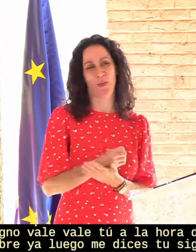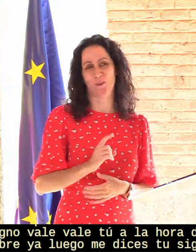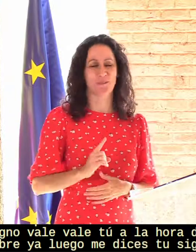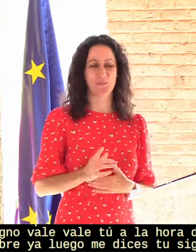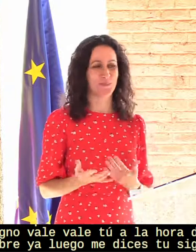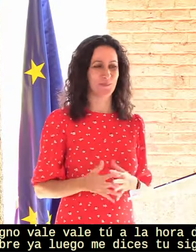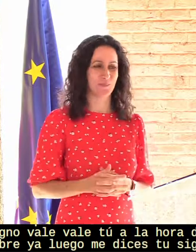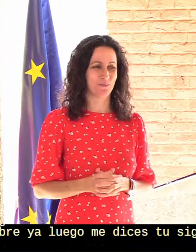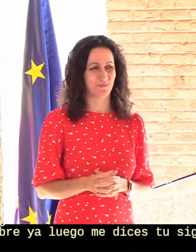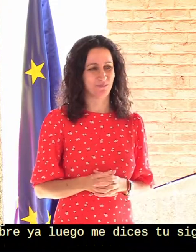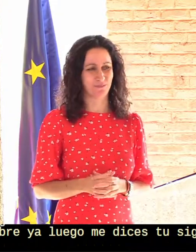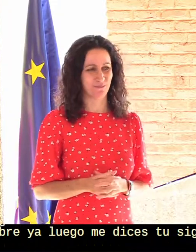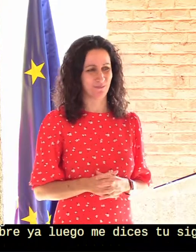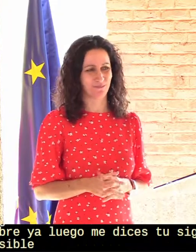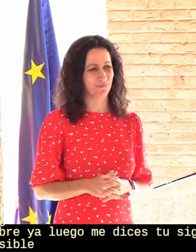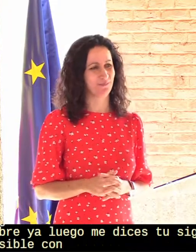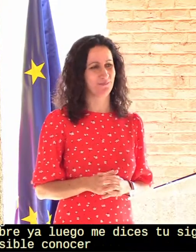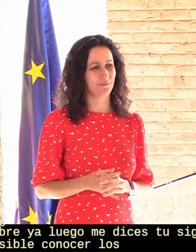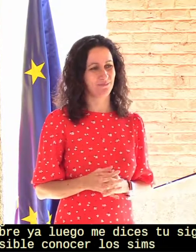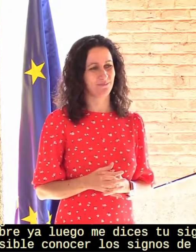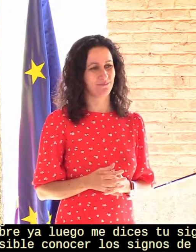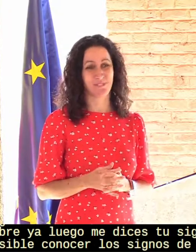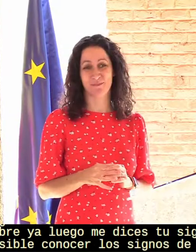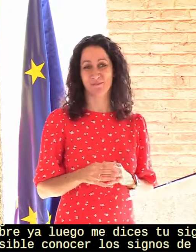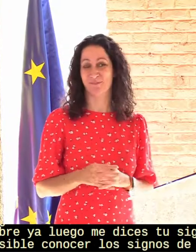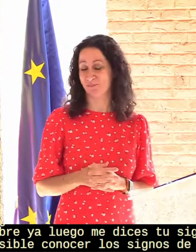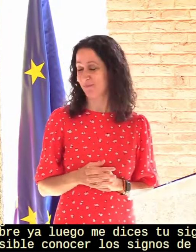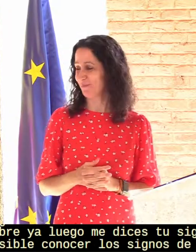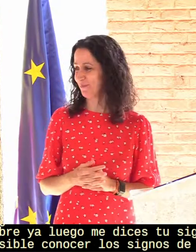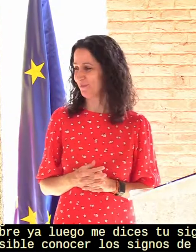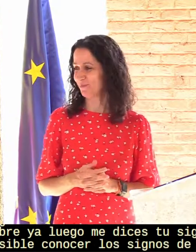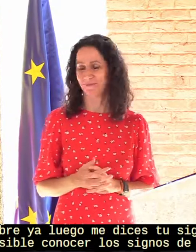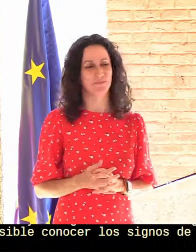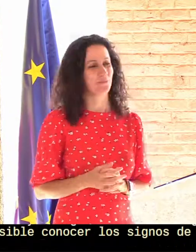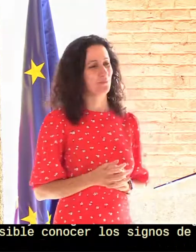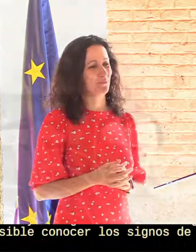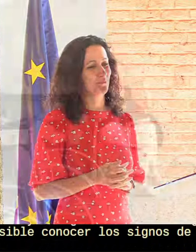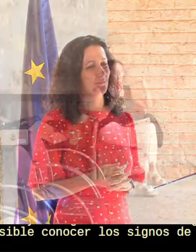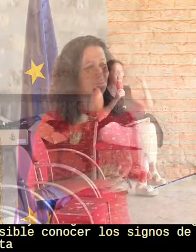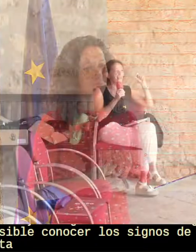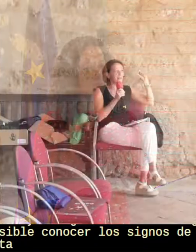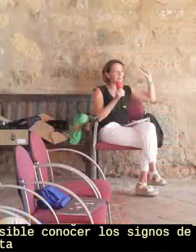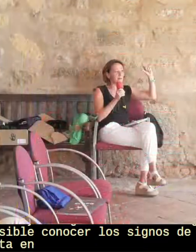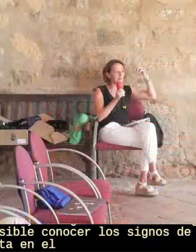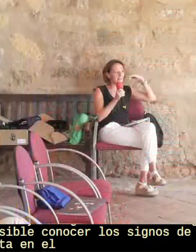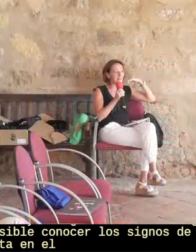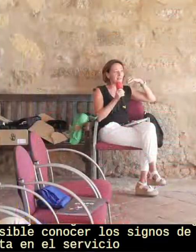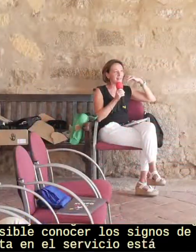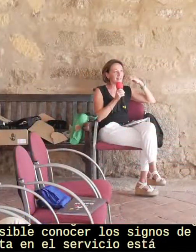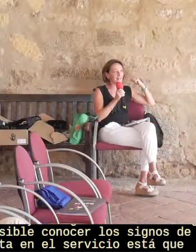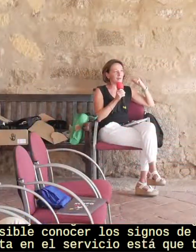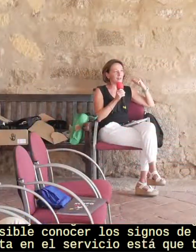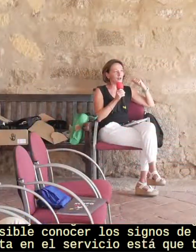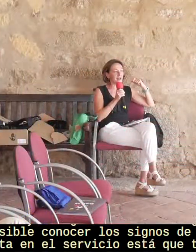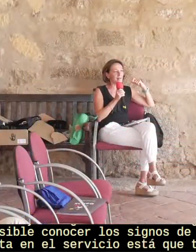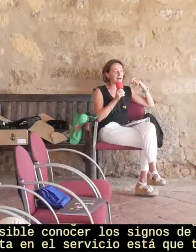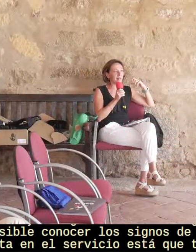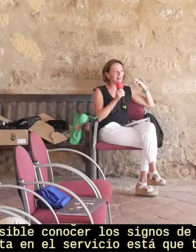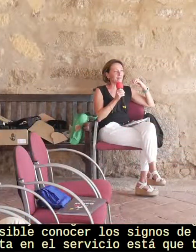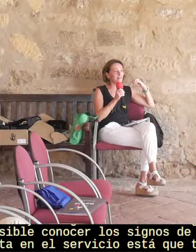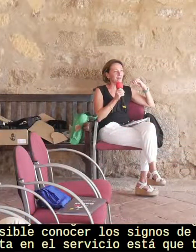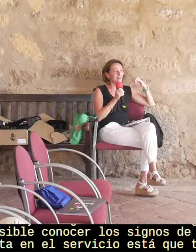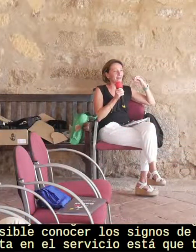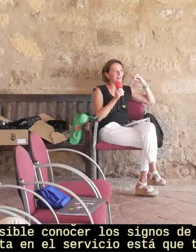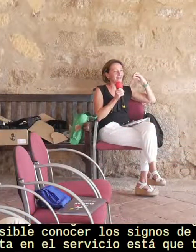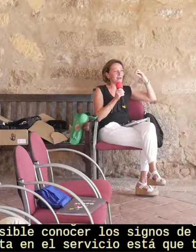ese es tu signo o sea es imposible conocer los signos de todas las personas y otra pregunta en el servicio este que tenéis de